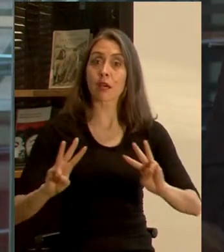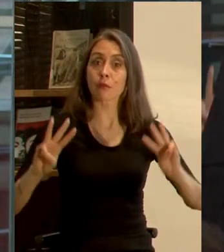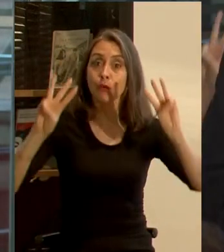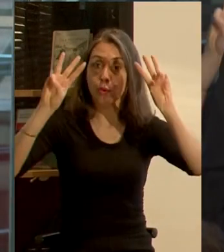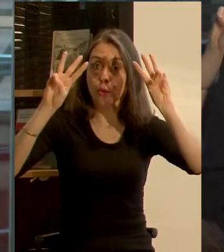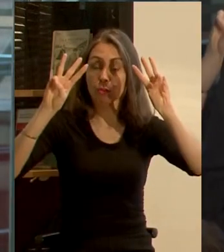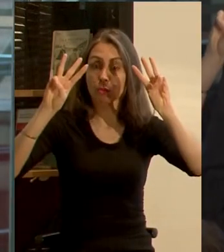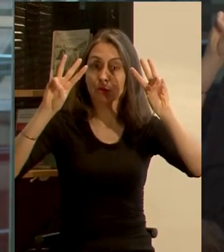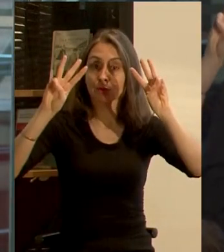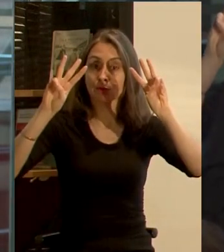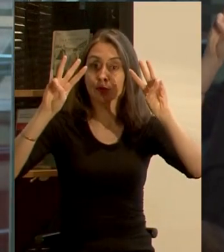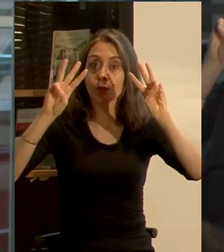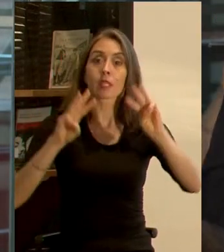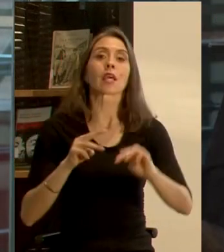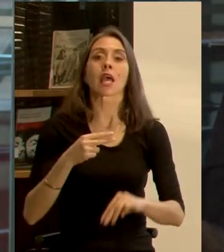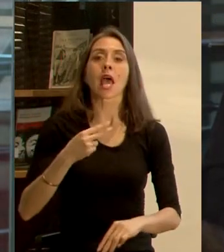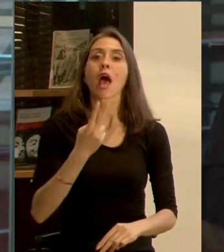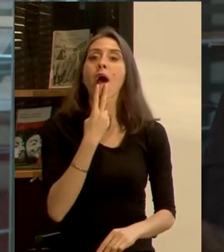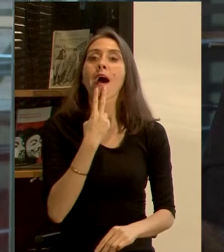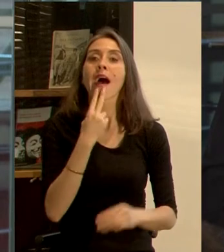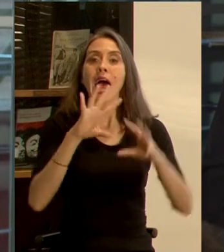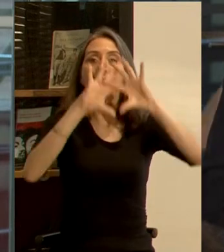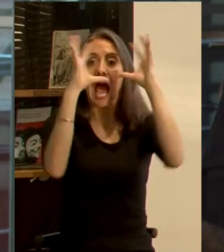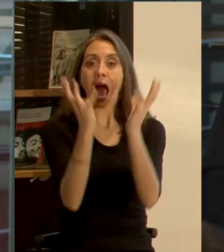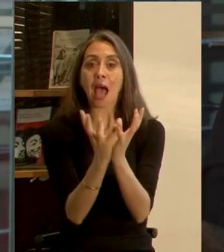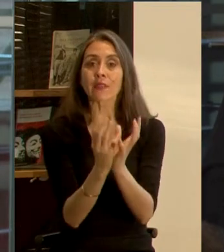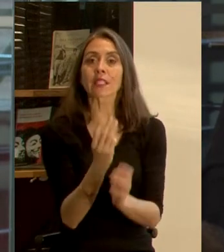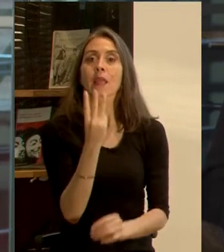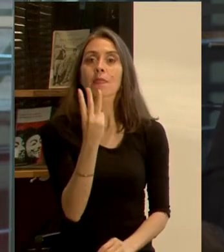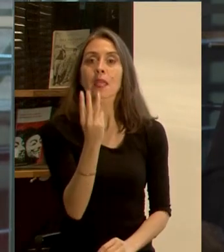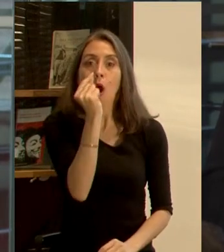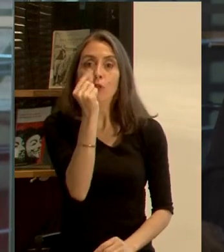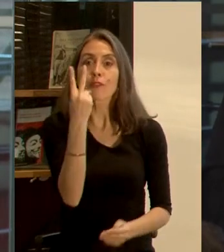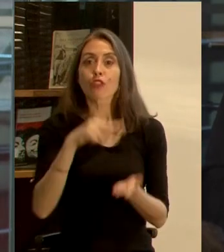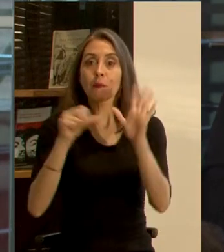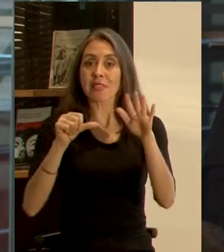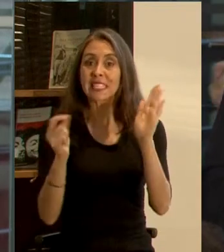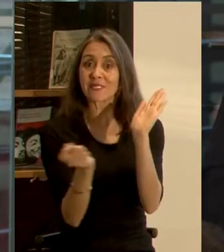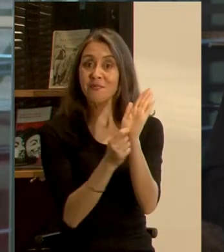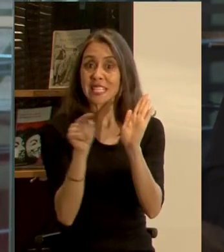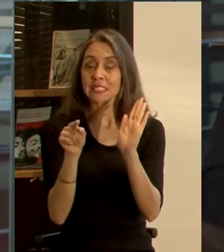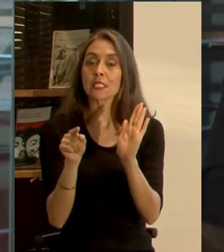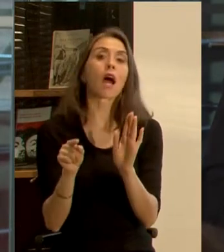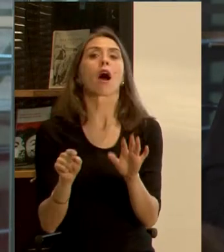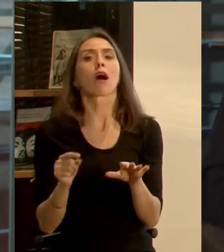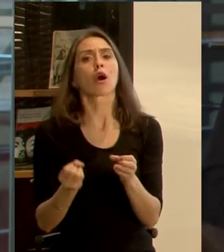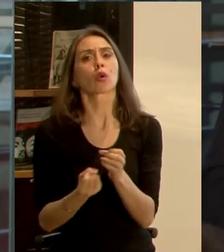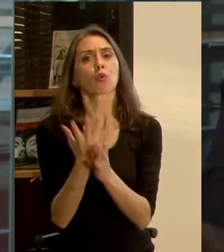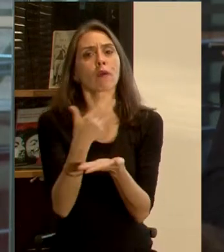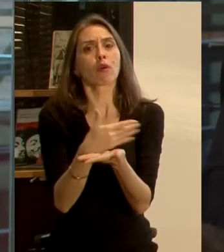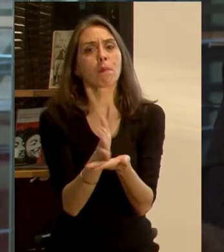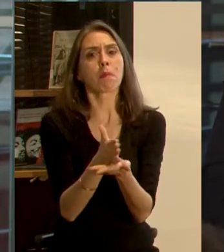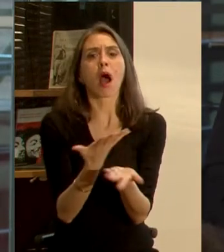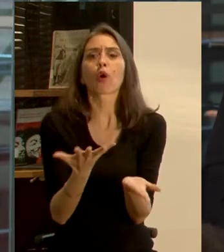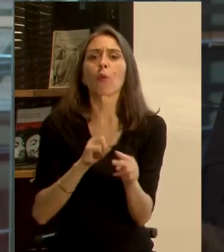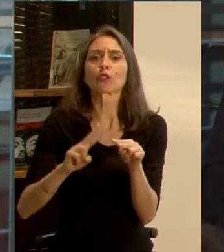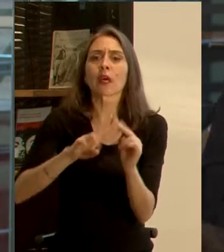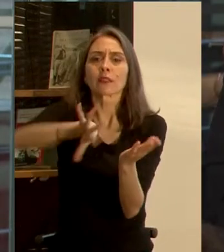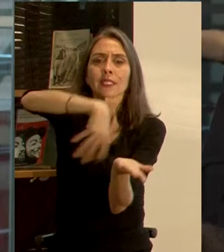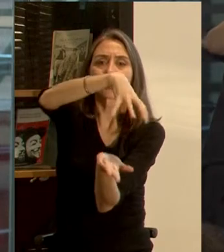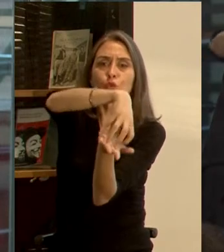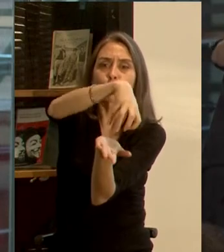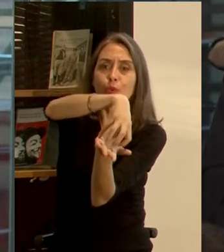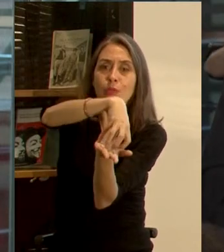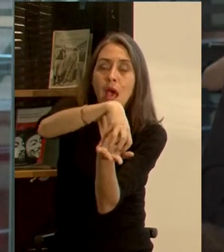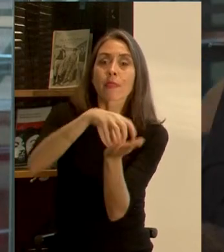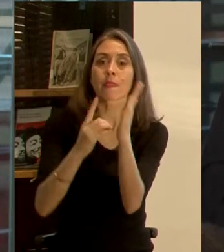Naciones Unidas Hábitat 3 de octubre del 2016 fue precisamente la adopción de una nueva agenda urbana, en la que se reafirmó